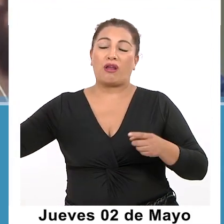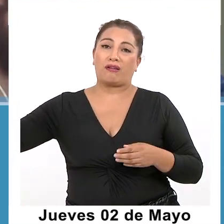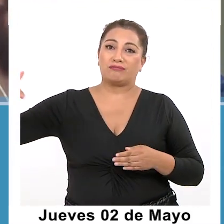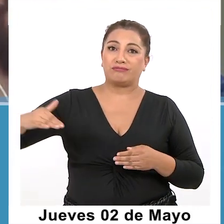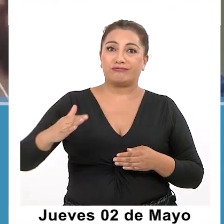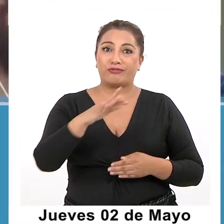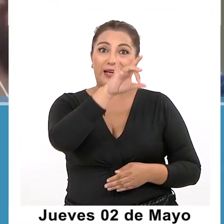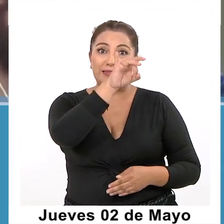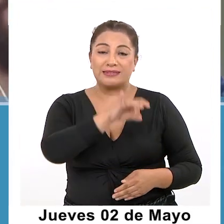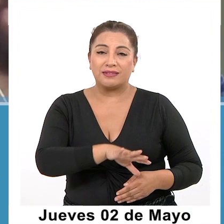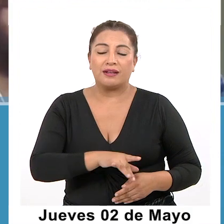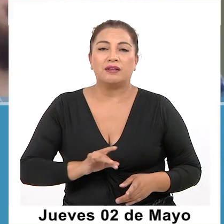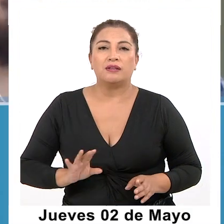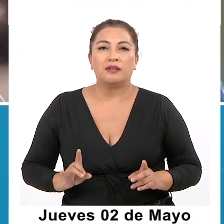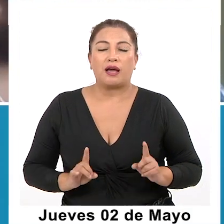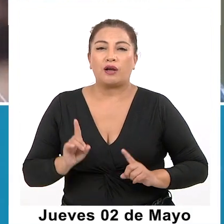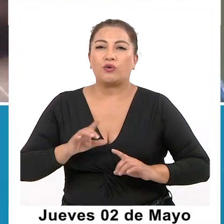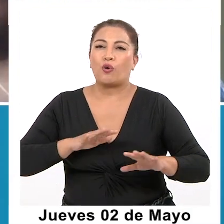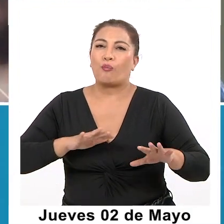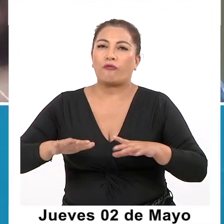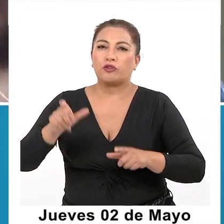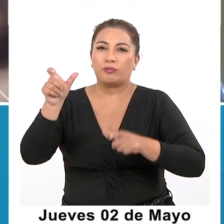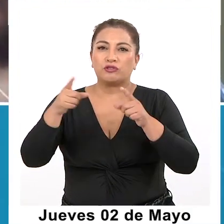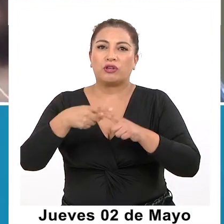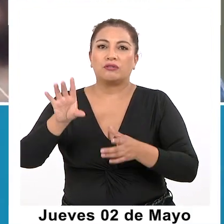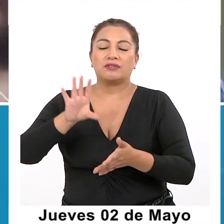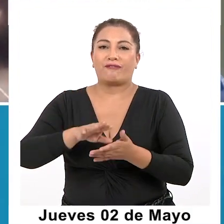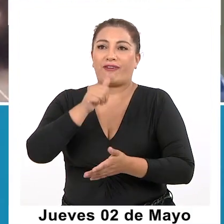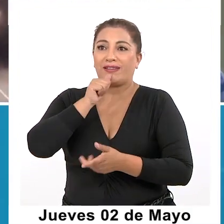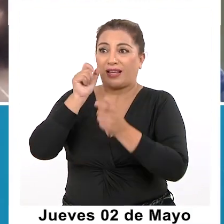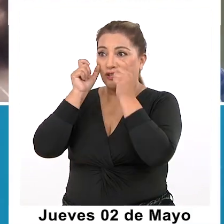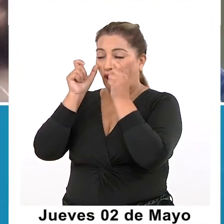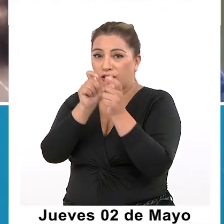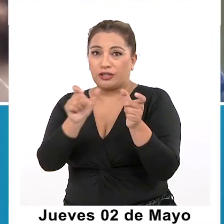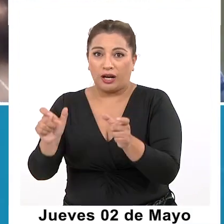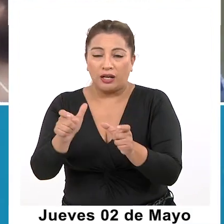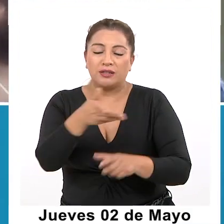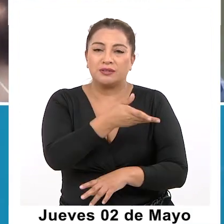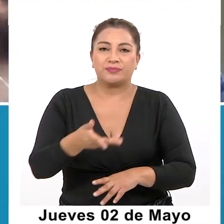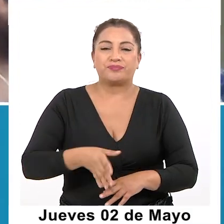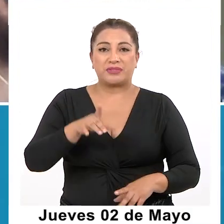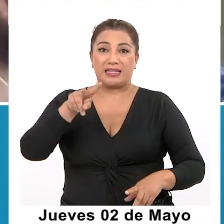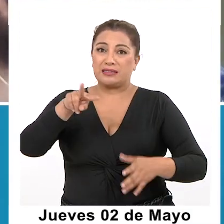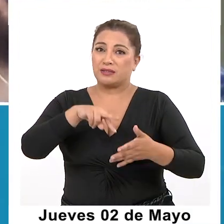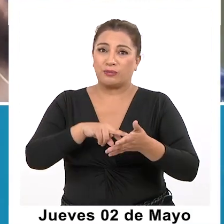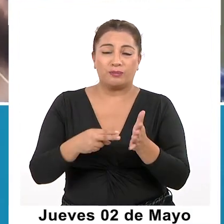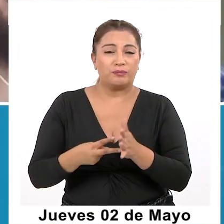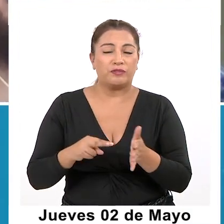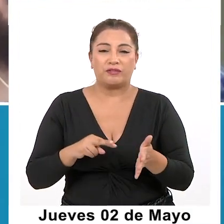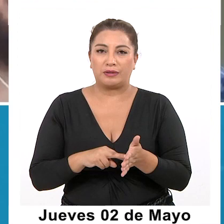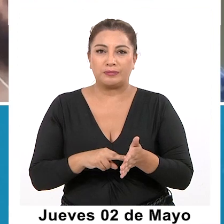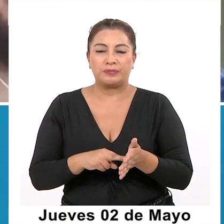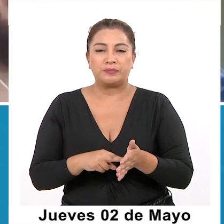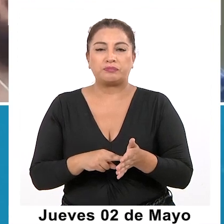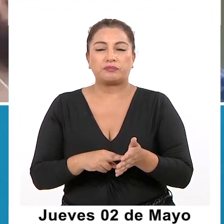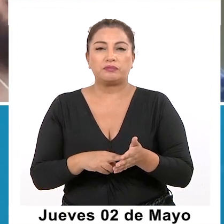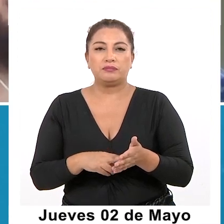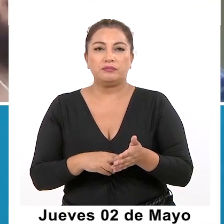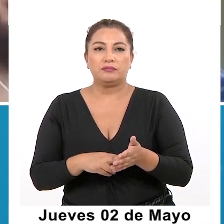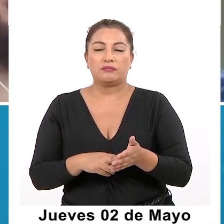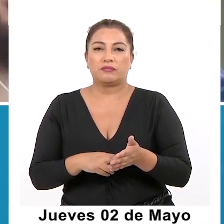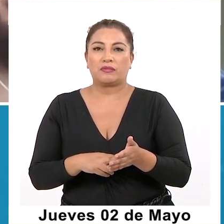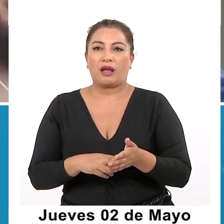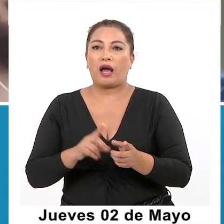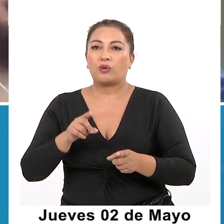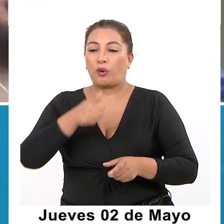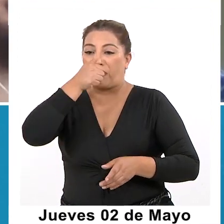particularmente de movimientos migratorios no controlados porque evidentemente eso afecta lo si bien es cierto se producen en